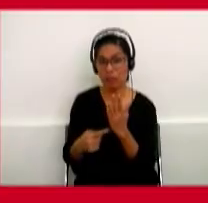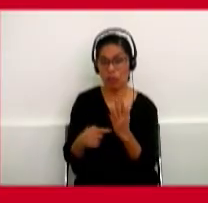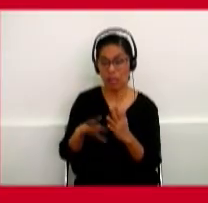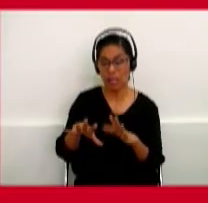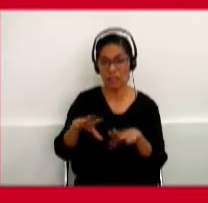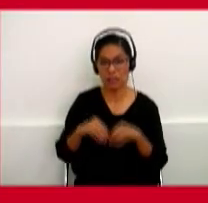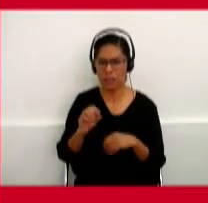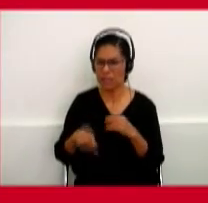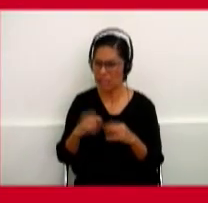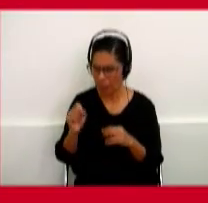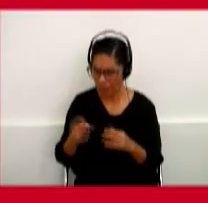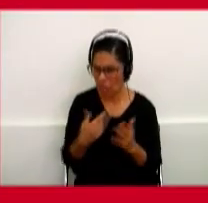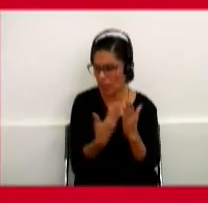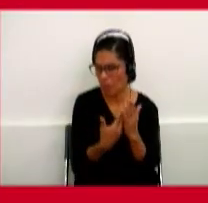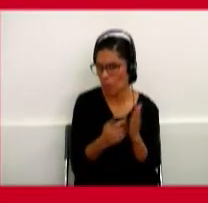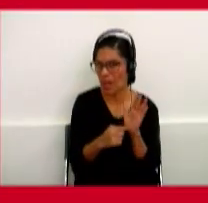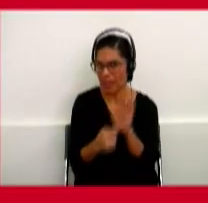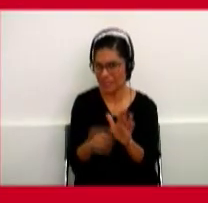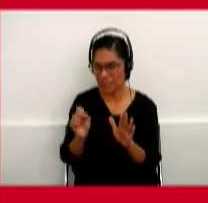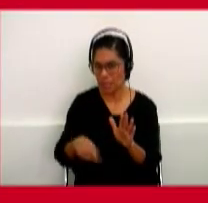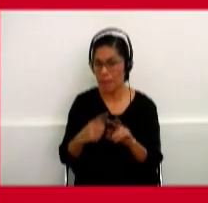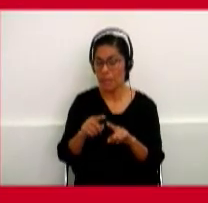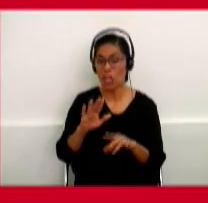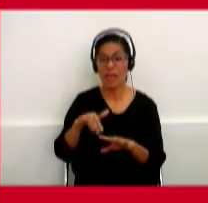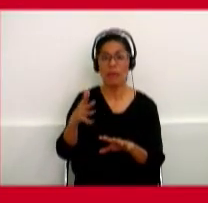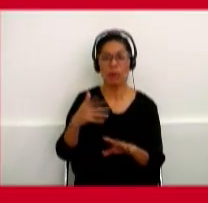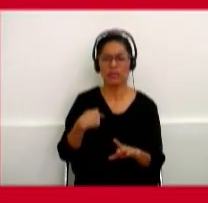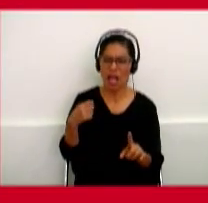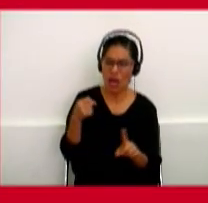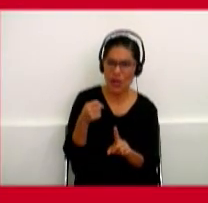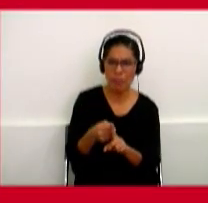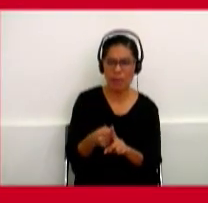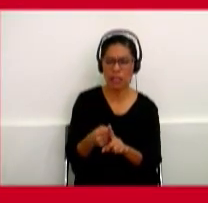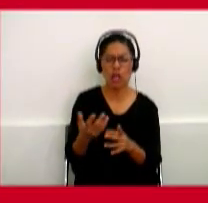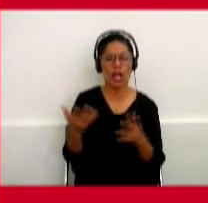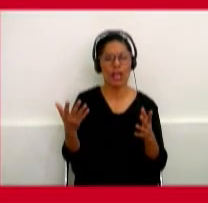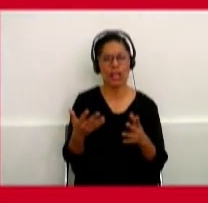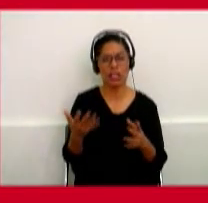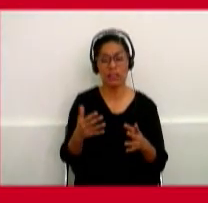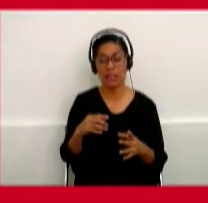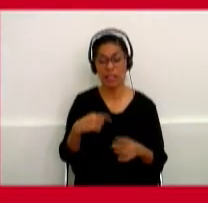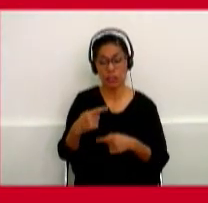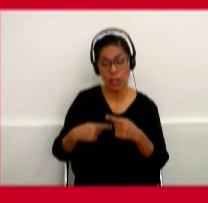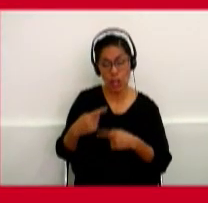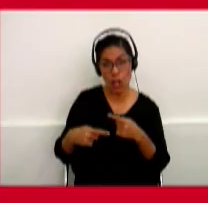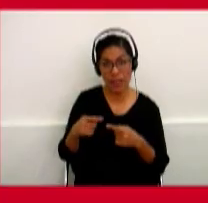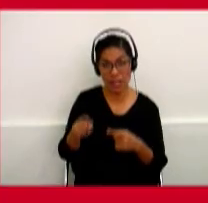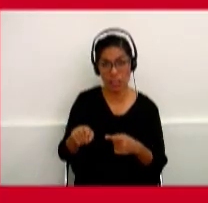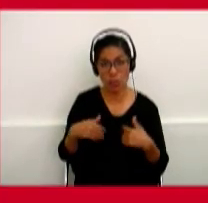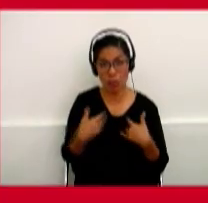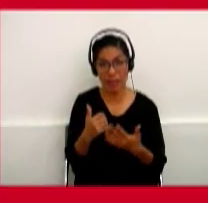solamente muestren beneficios teóricos, sino que realmente creen un impacto real en las operaciones del día a día.